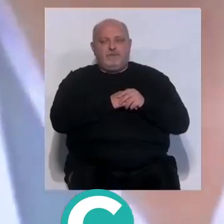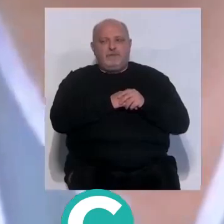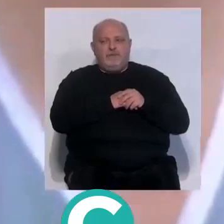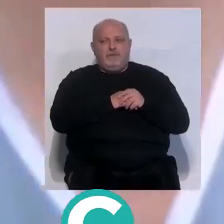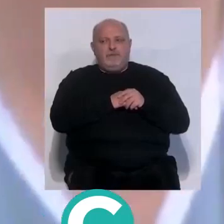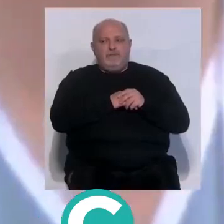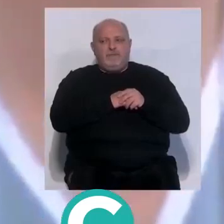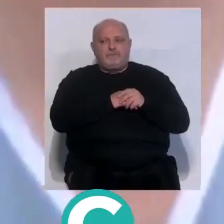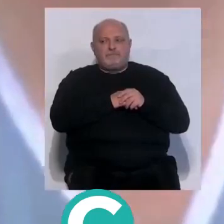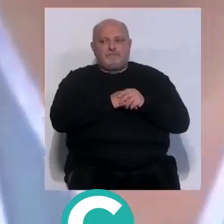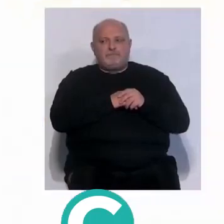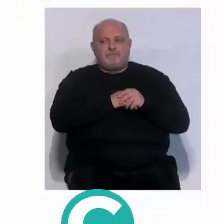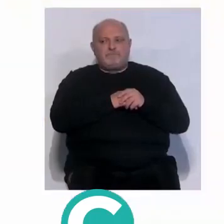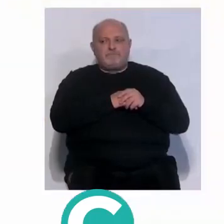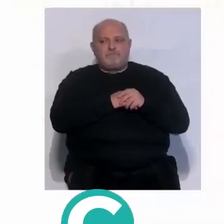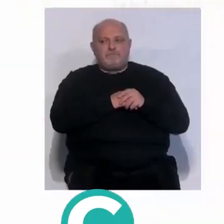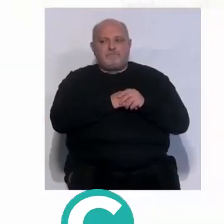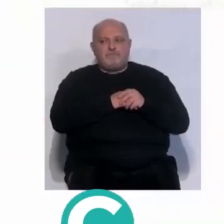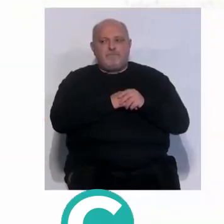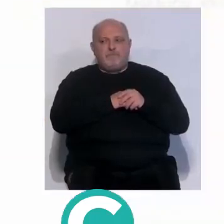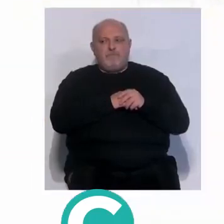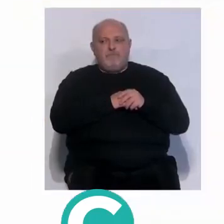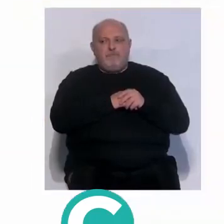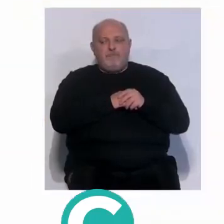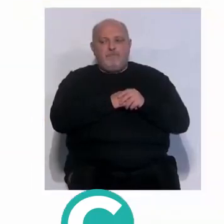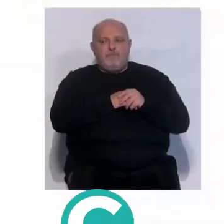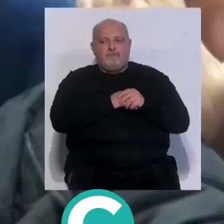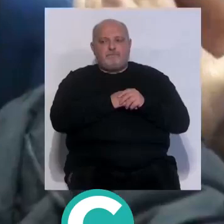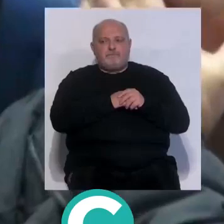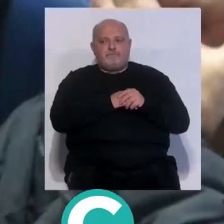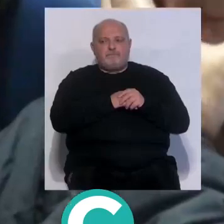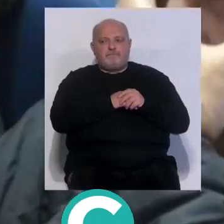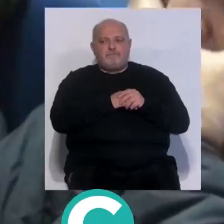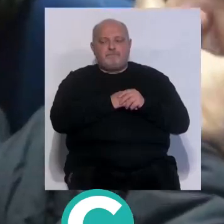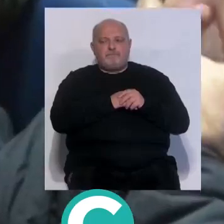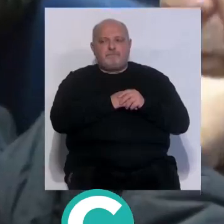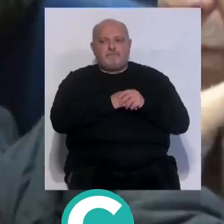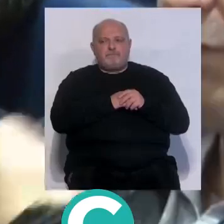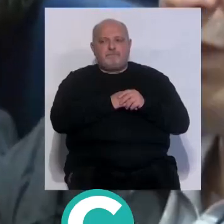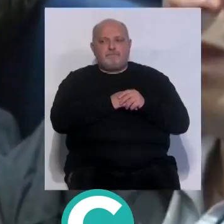Thank you.